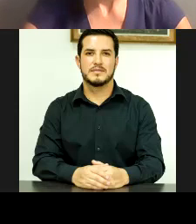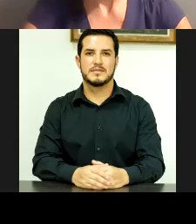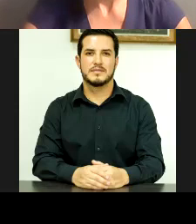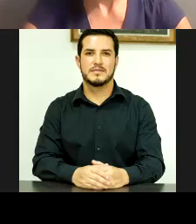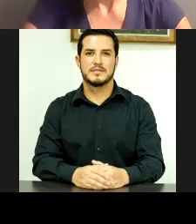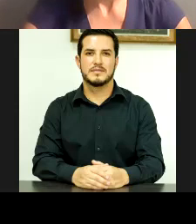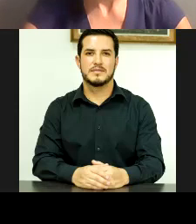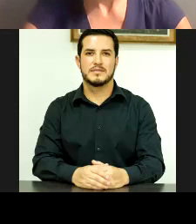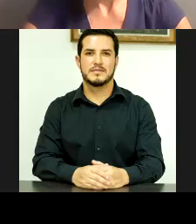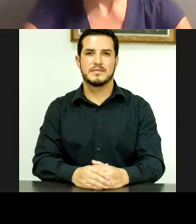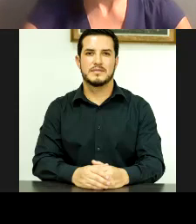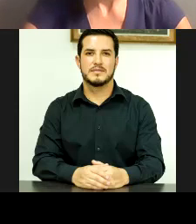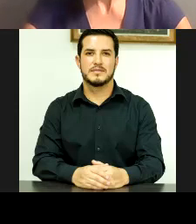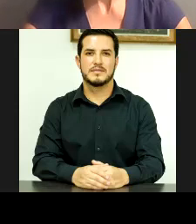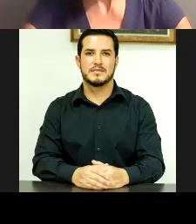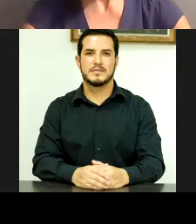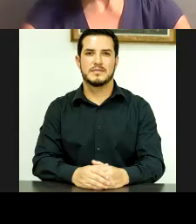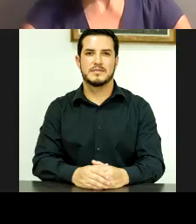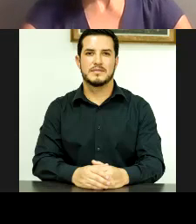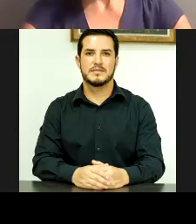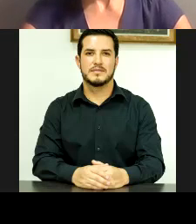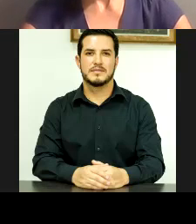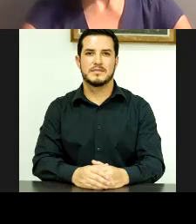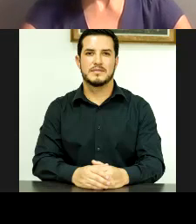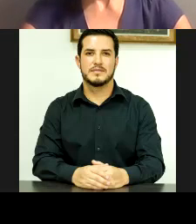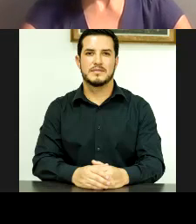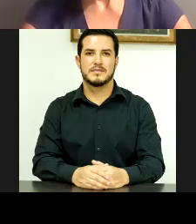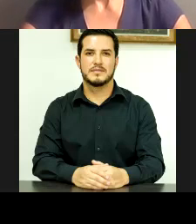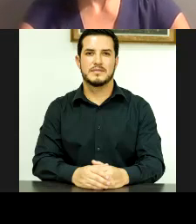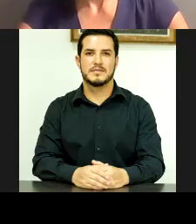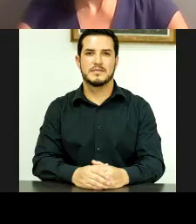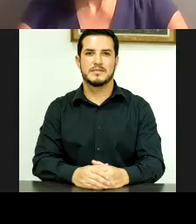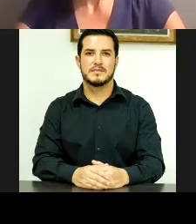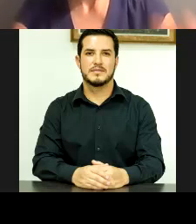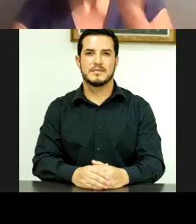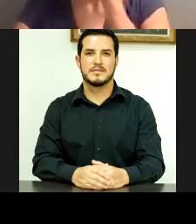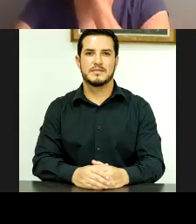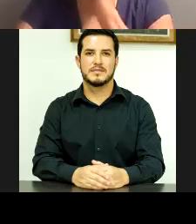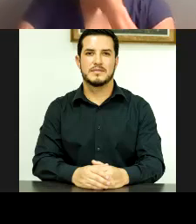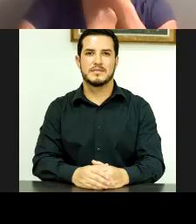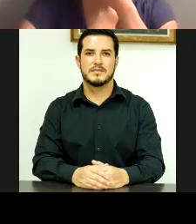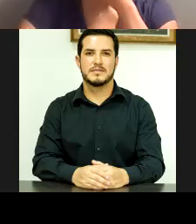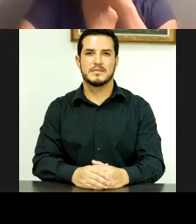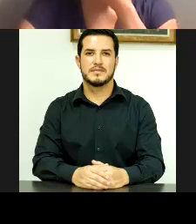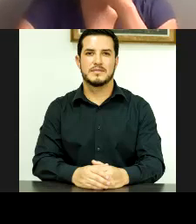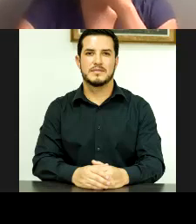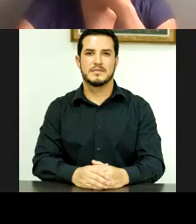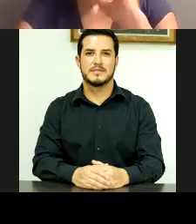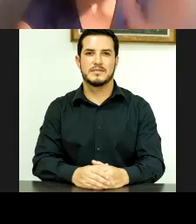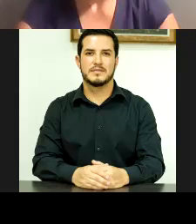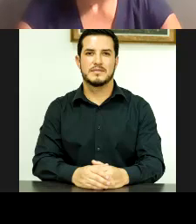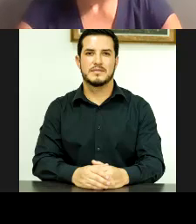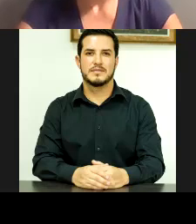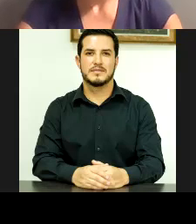a quedar grabada y que la pueden revisar en otro momento, ¿no? También tenemos las sesiones, por ejemplo, sesión 1 y sesión